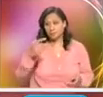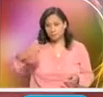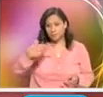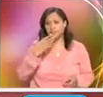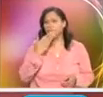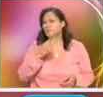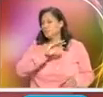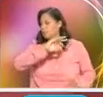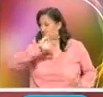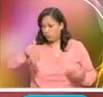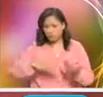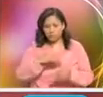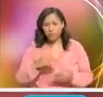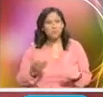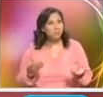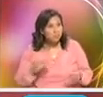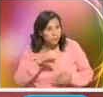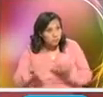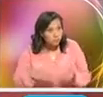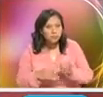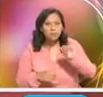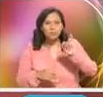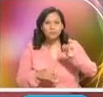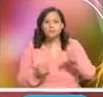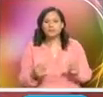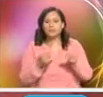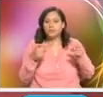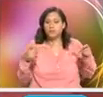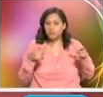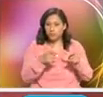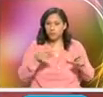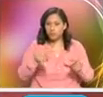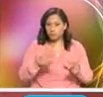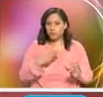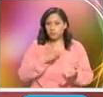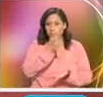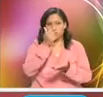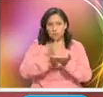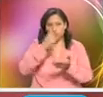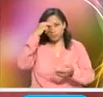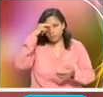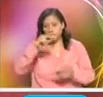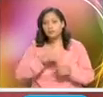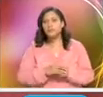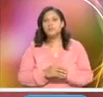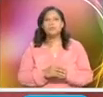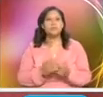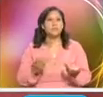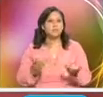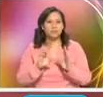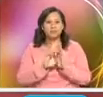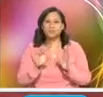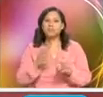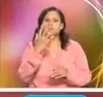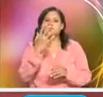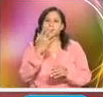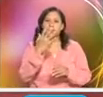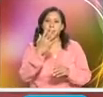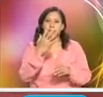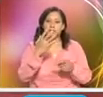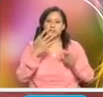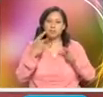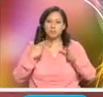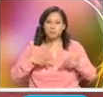Todos. ¿Todos? Es decir, todos los que son micronegocios en la Ciudad de México, que tienen máximo 5